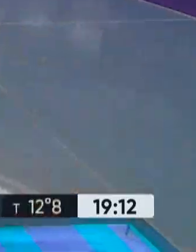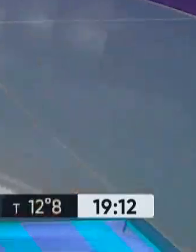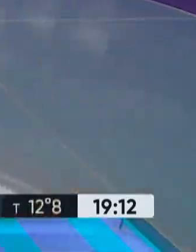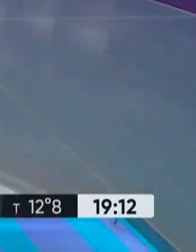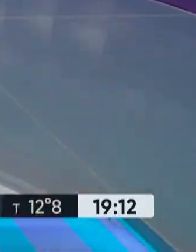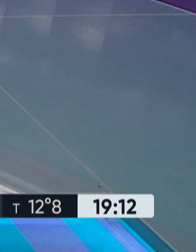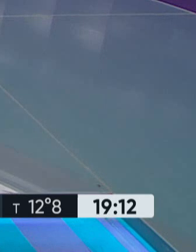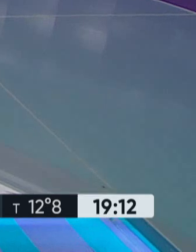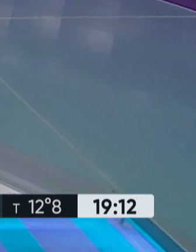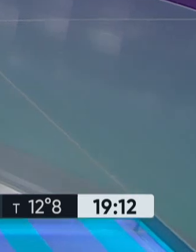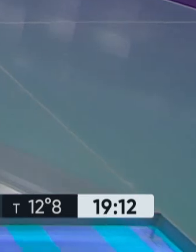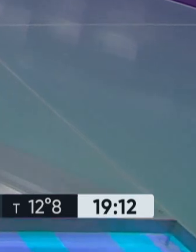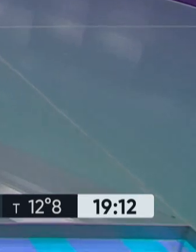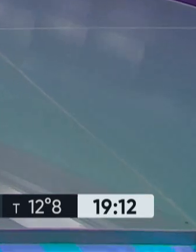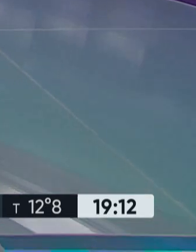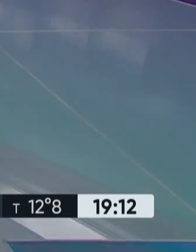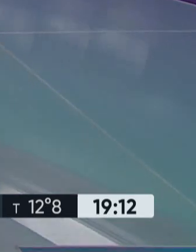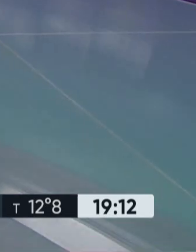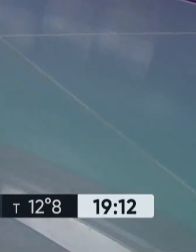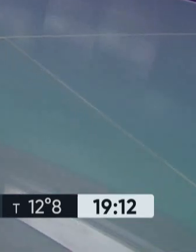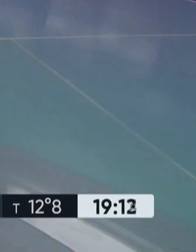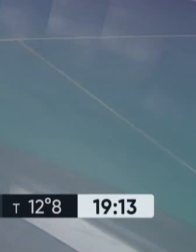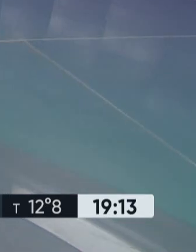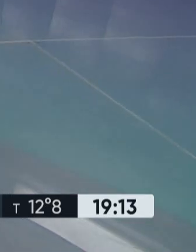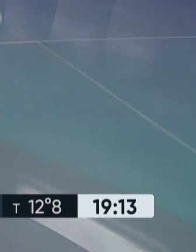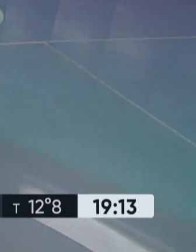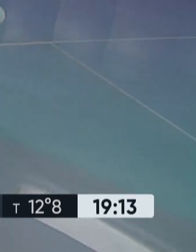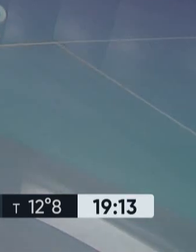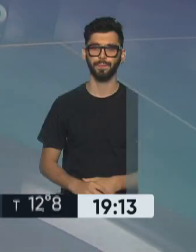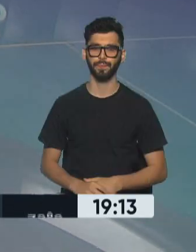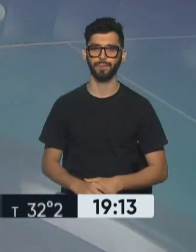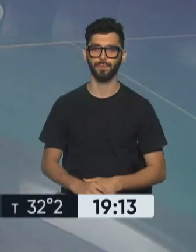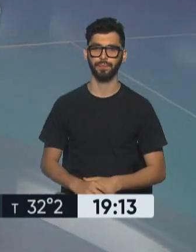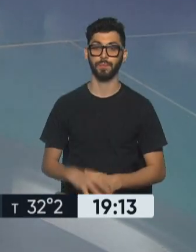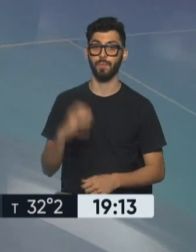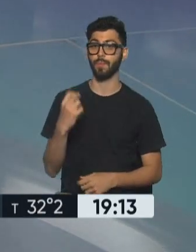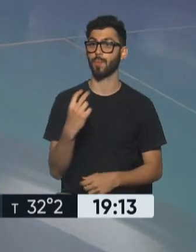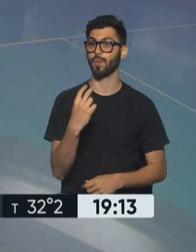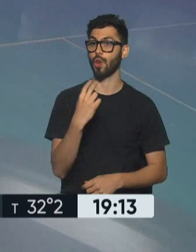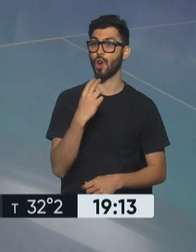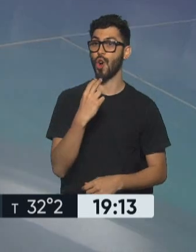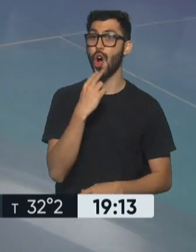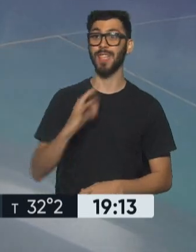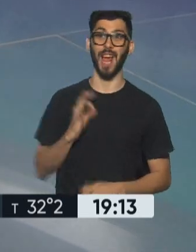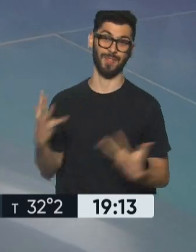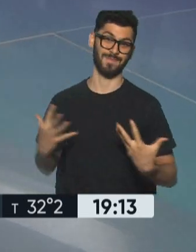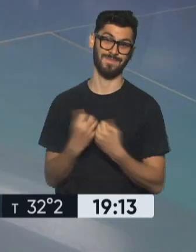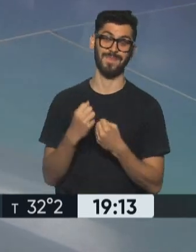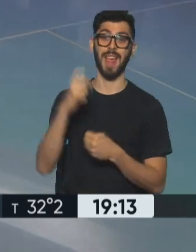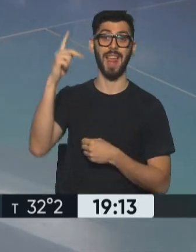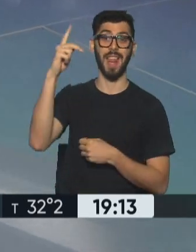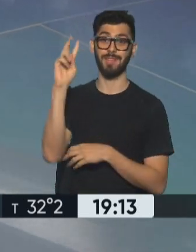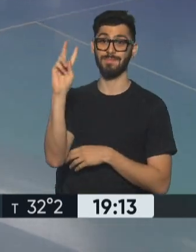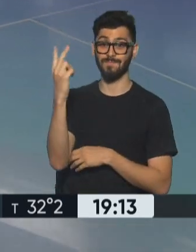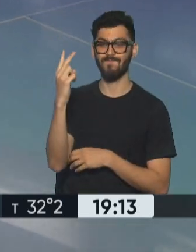Y así terminó el discurso de Alberto Fernández en el Estadio Deportivo Morón, a 11 años de la muerte de Néstor Kirchner, movilizada